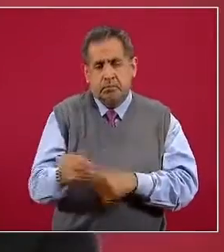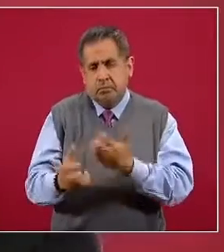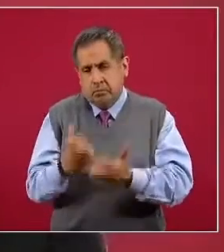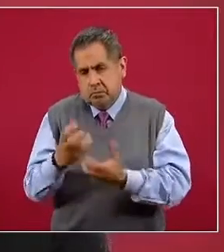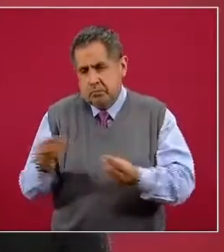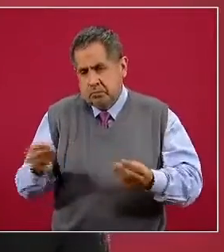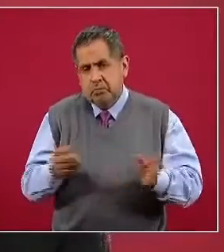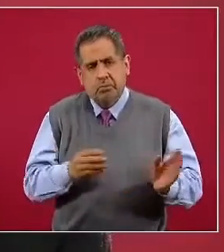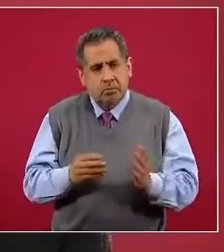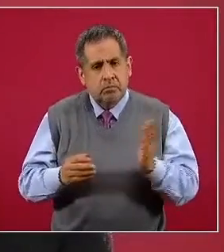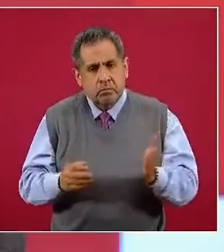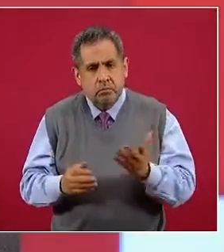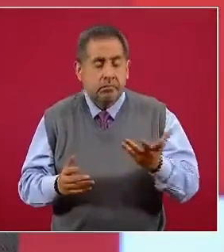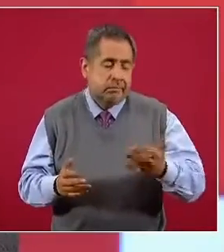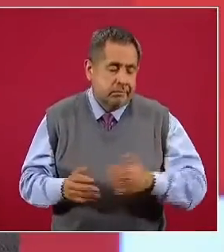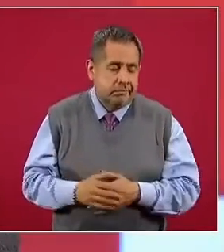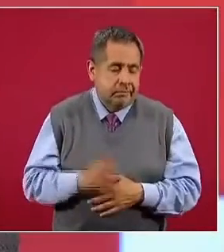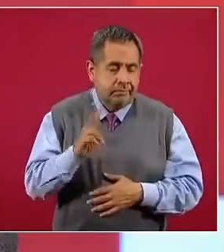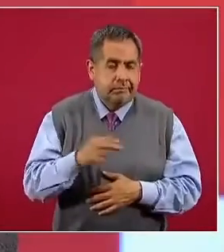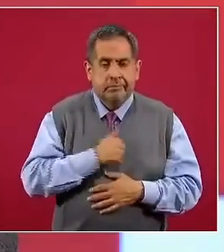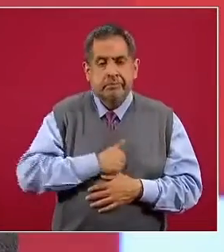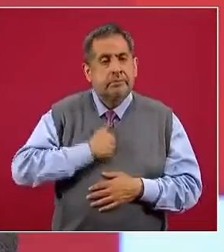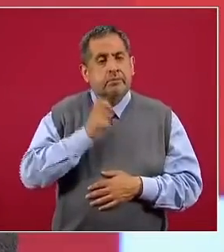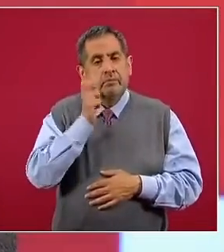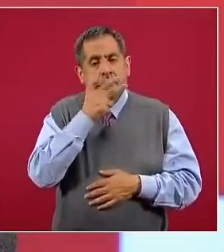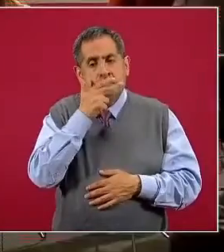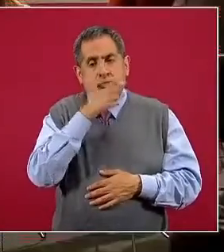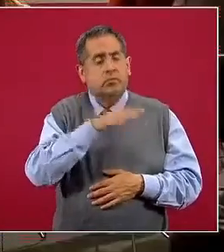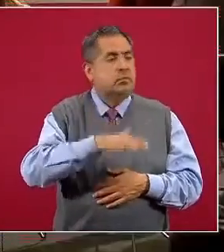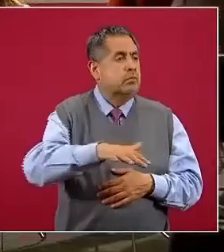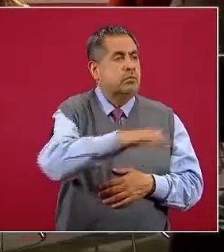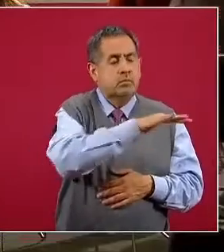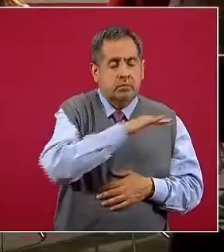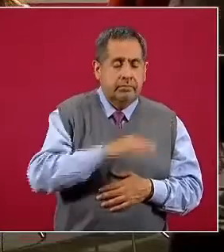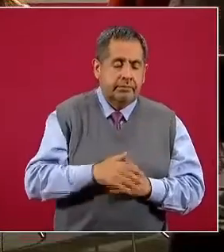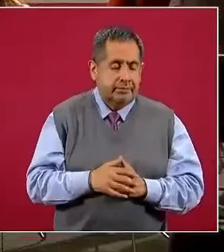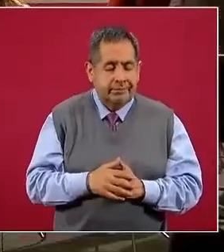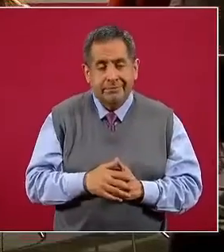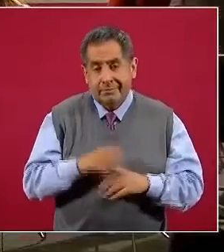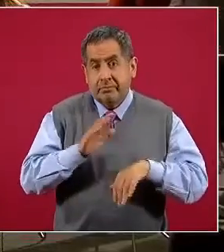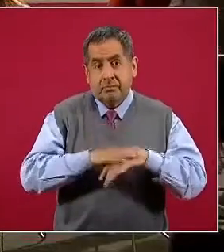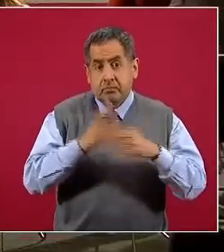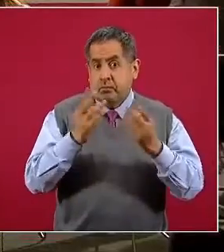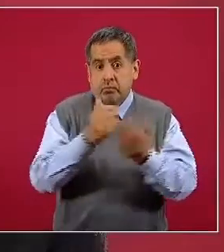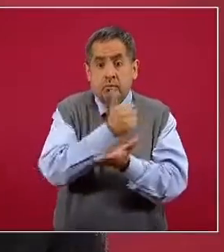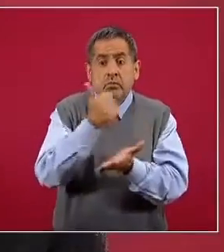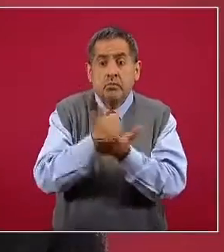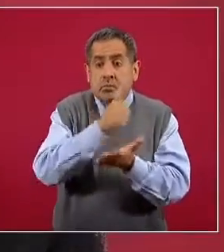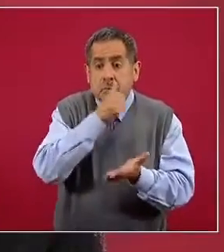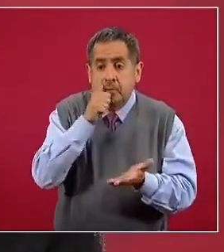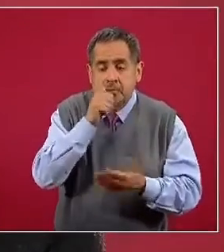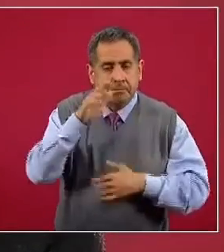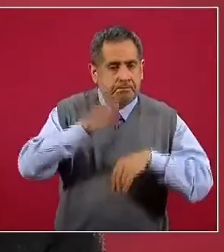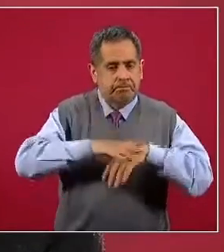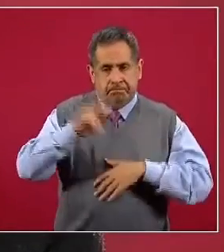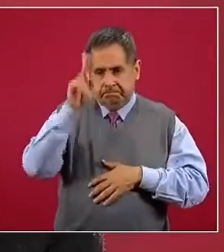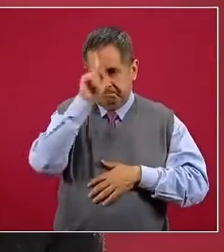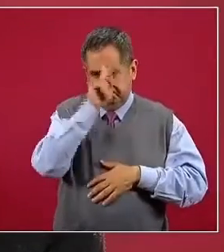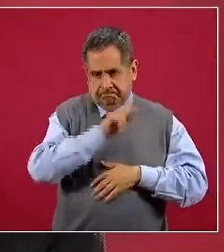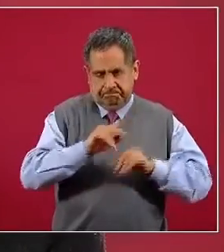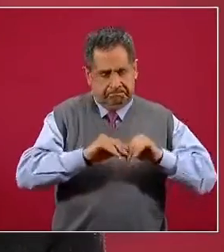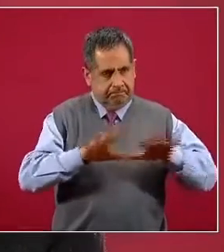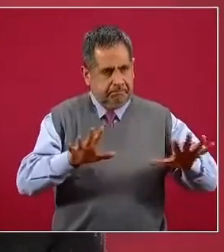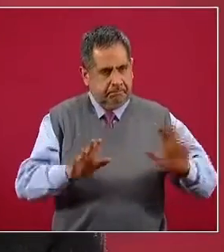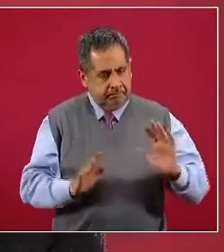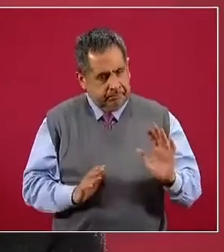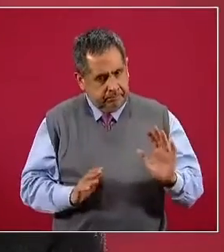Chihuahua y en particular de la zona de Ciudad Juárez, donde existe la mayor intensidad epidémica en este momento, es: no hay que